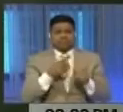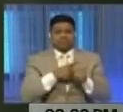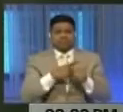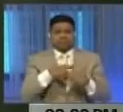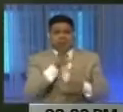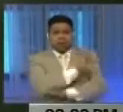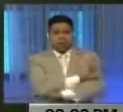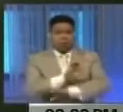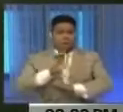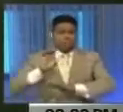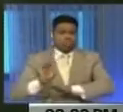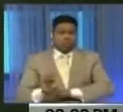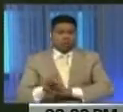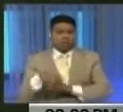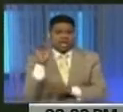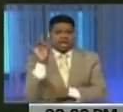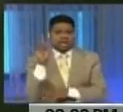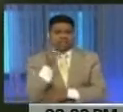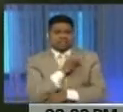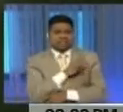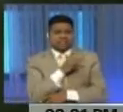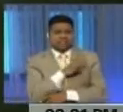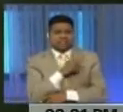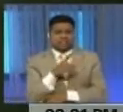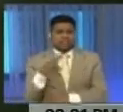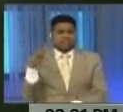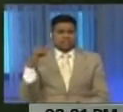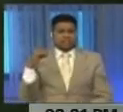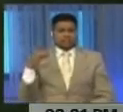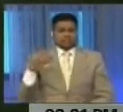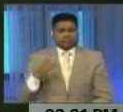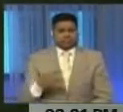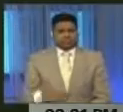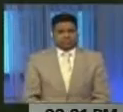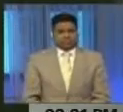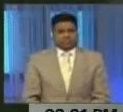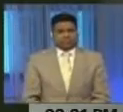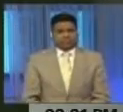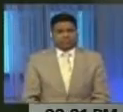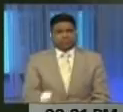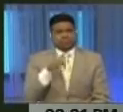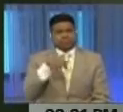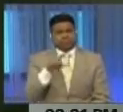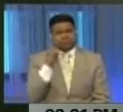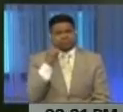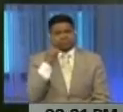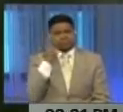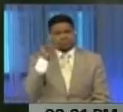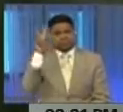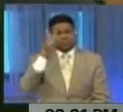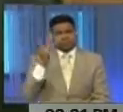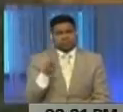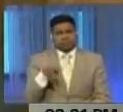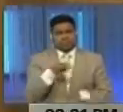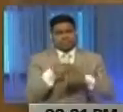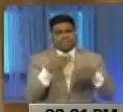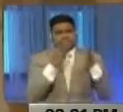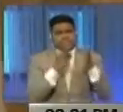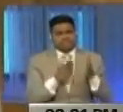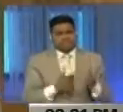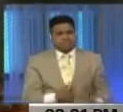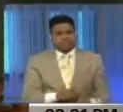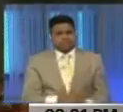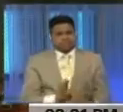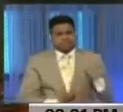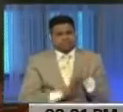Liberia, Canadá, Chile y Perú. Por la República Bolivariana de Venezuela, el ciudadano Roberto Mirabal, ministro del Poder Popular para